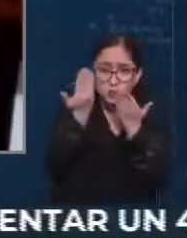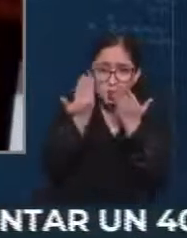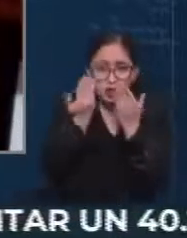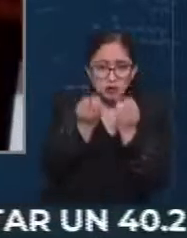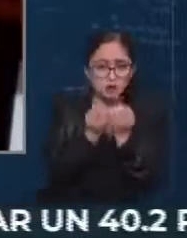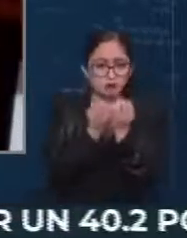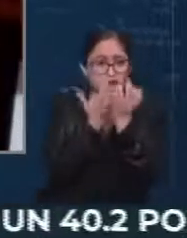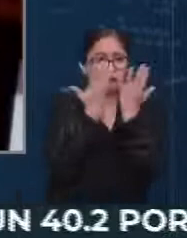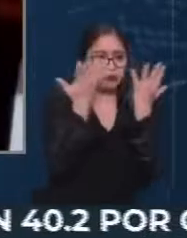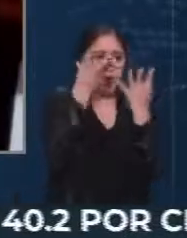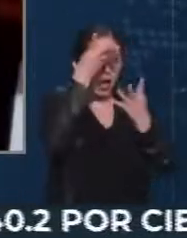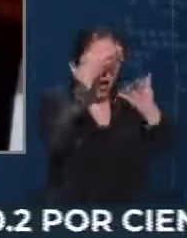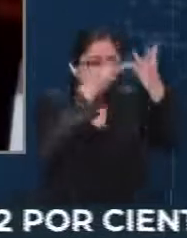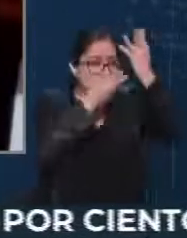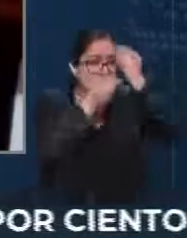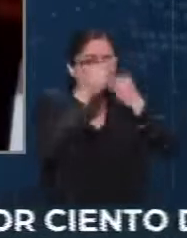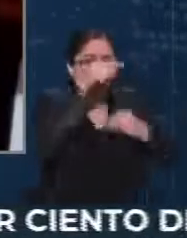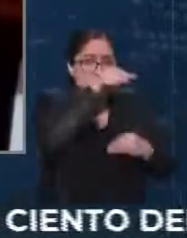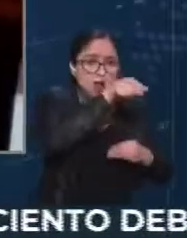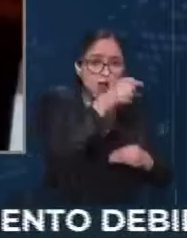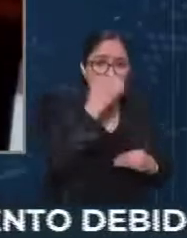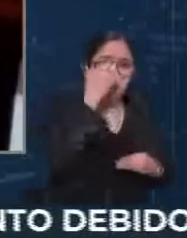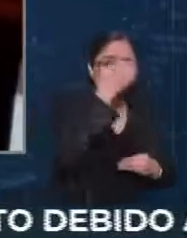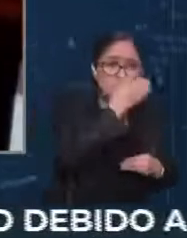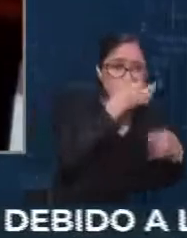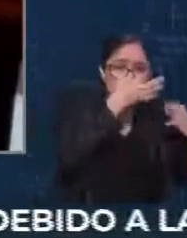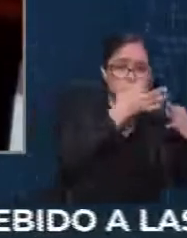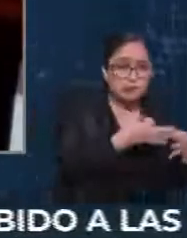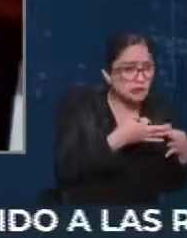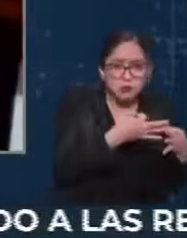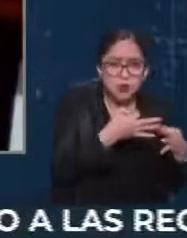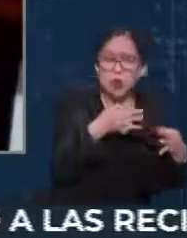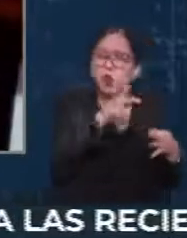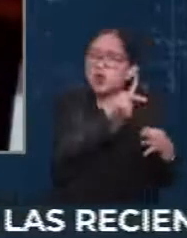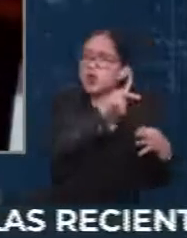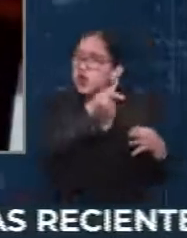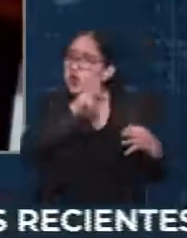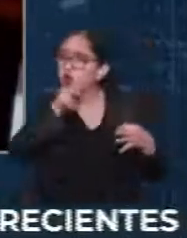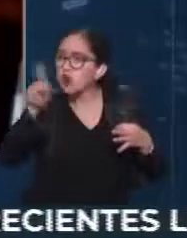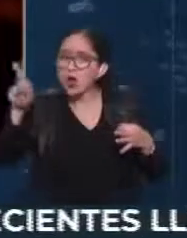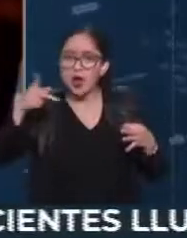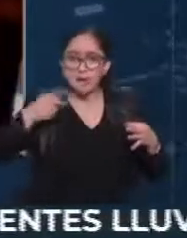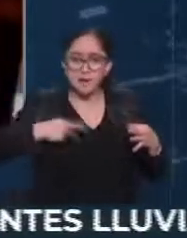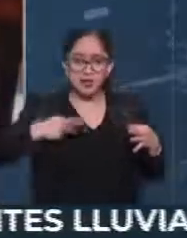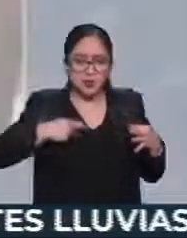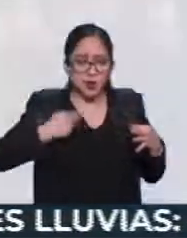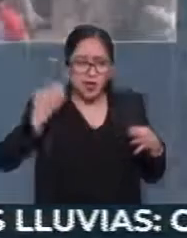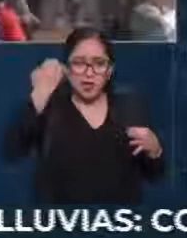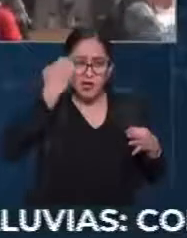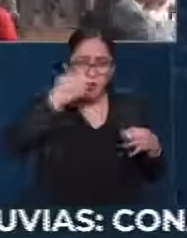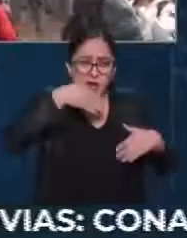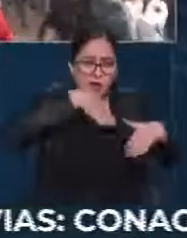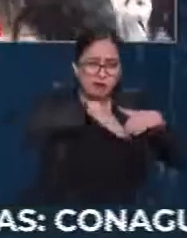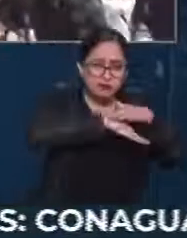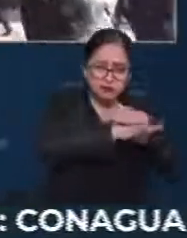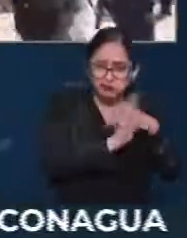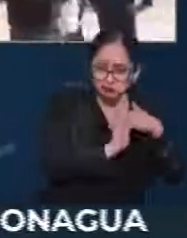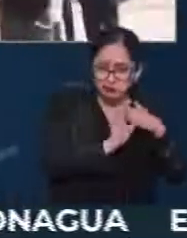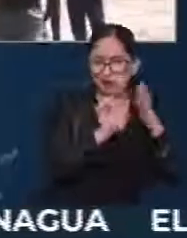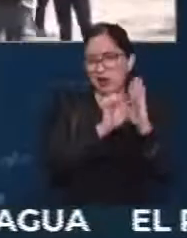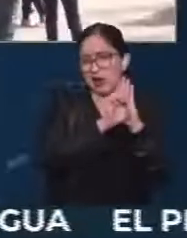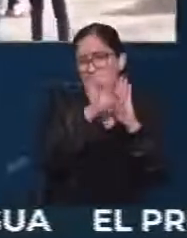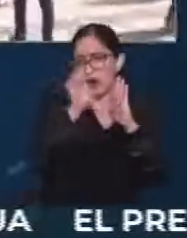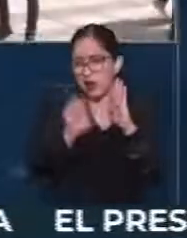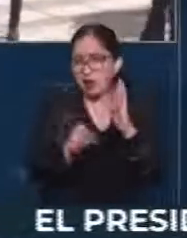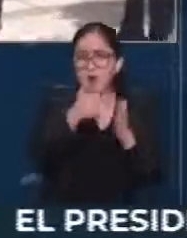escuelas. Pues una dimensión que hay que pensar con mucho cuidado es en cuanto en una ciudad como la Ciudad de